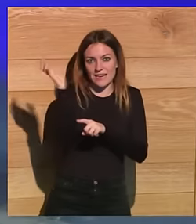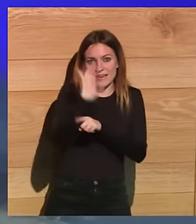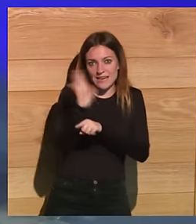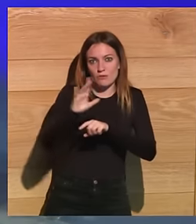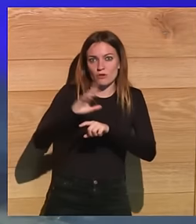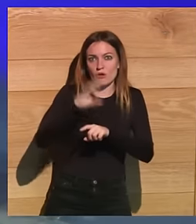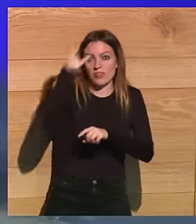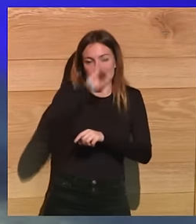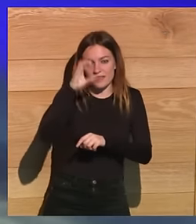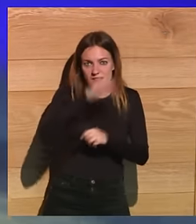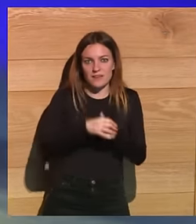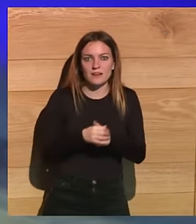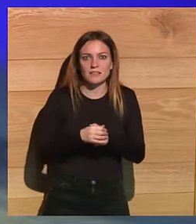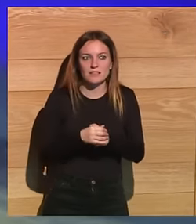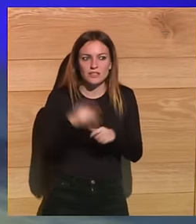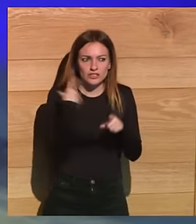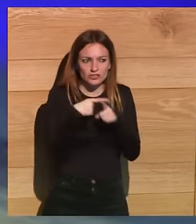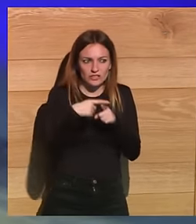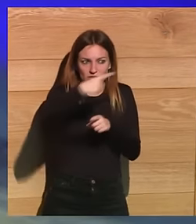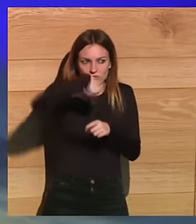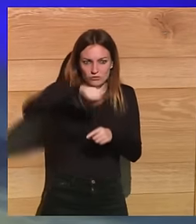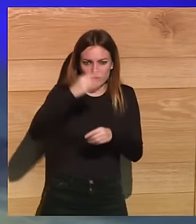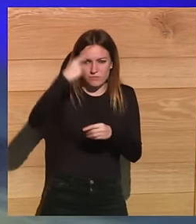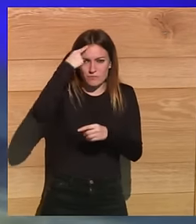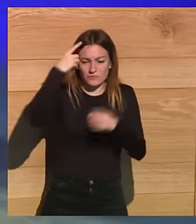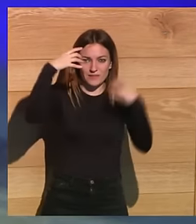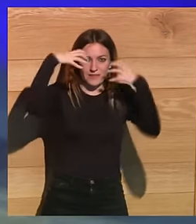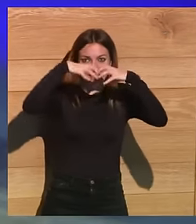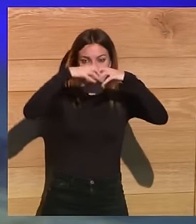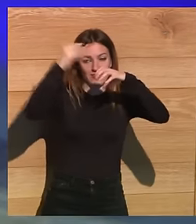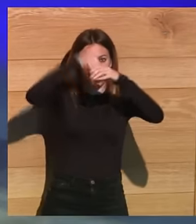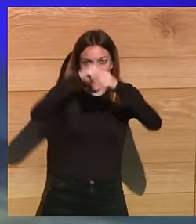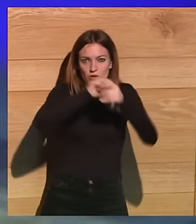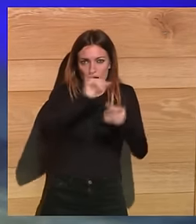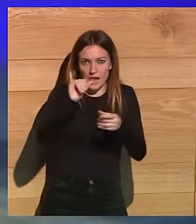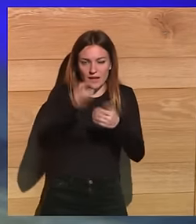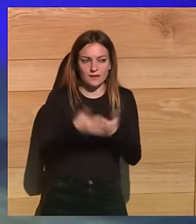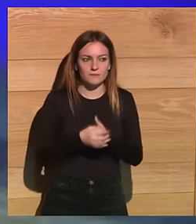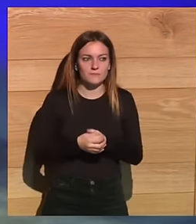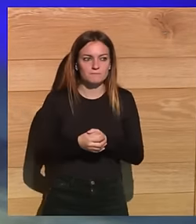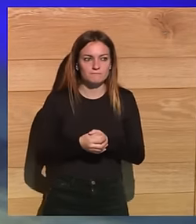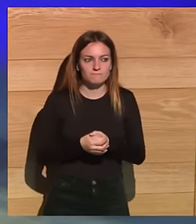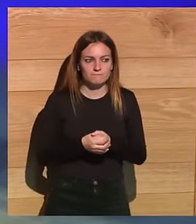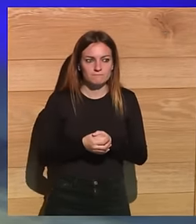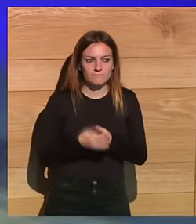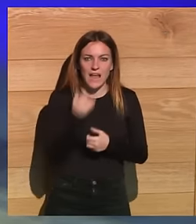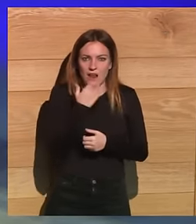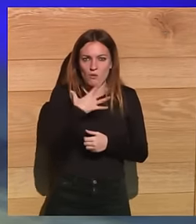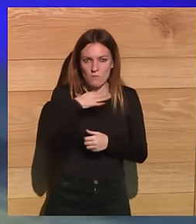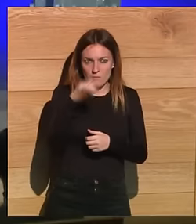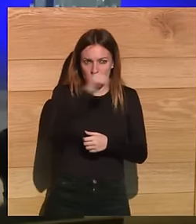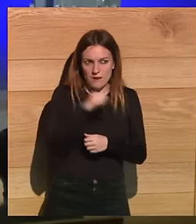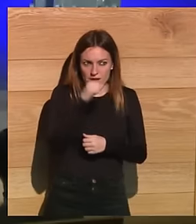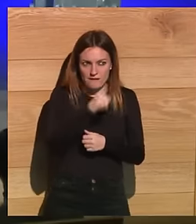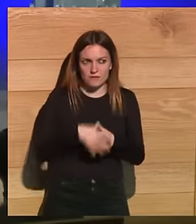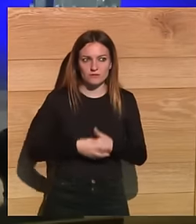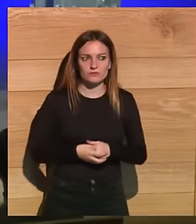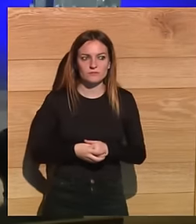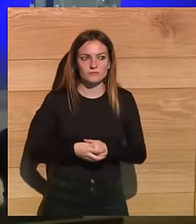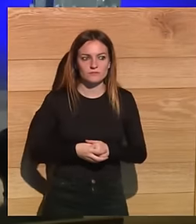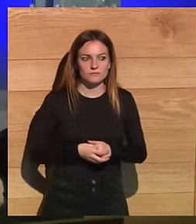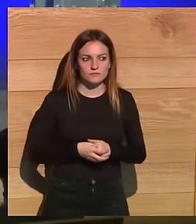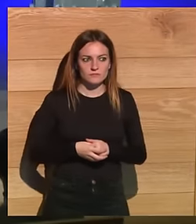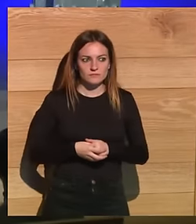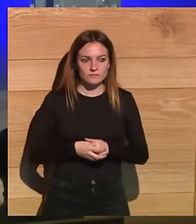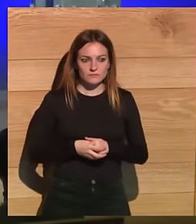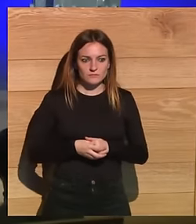las galaxias que están muy lejos, sino de la galaxia que tenemos todos dentro, ahora mismo. Es fascinante este aspecto recursivo de este